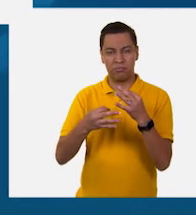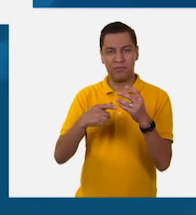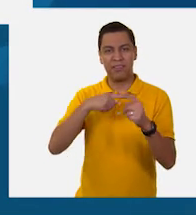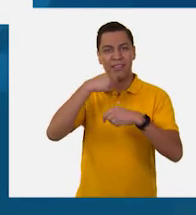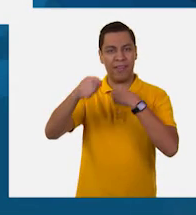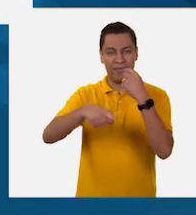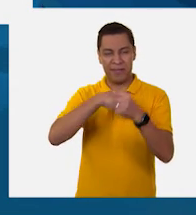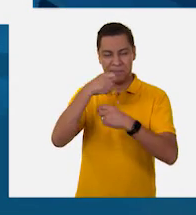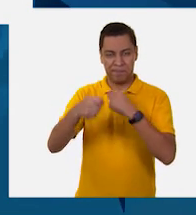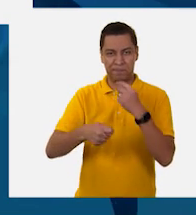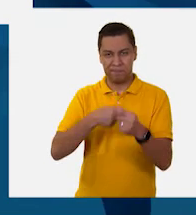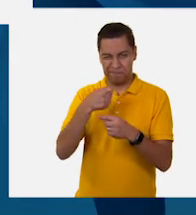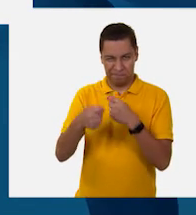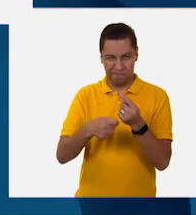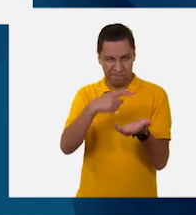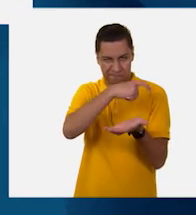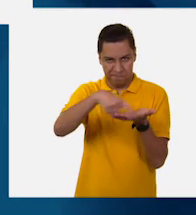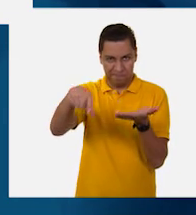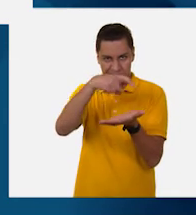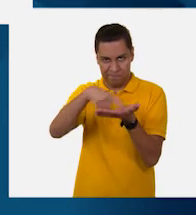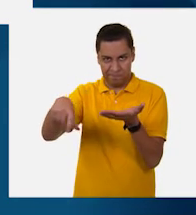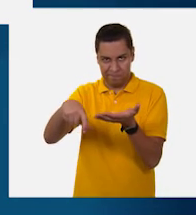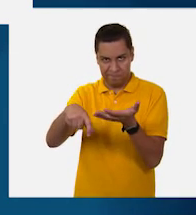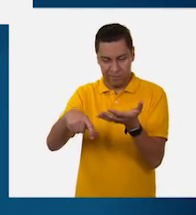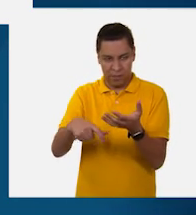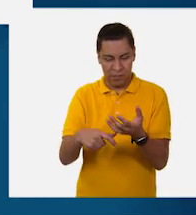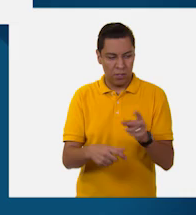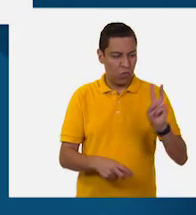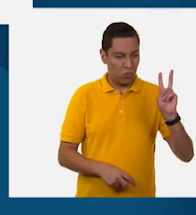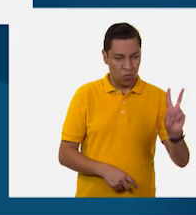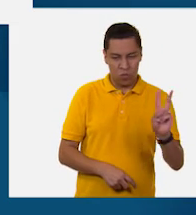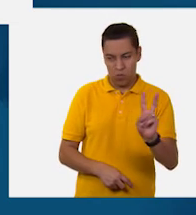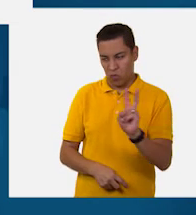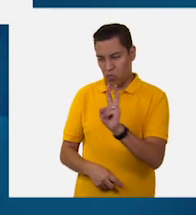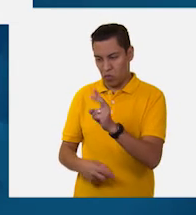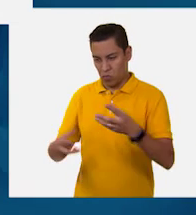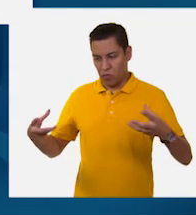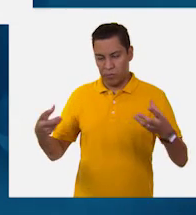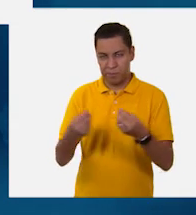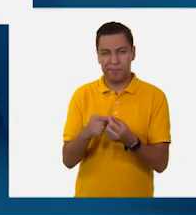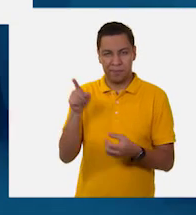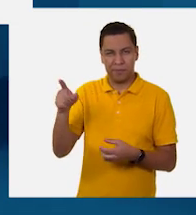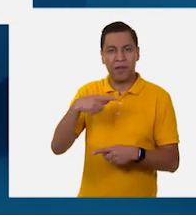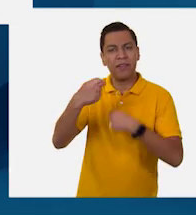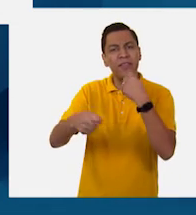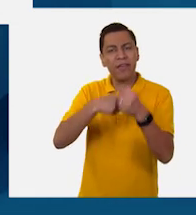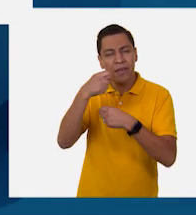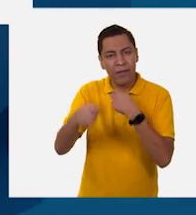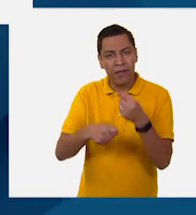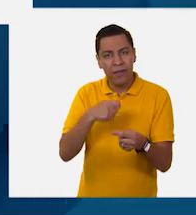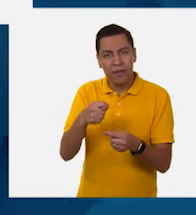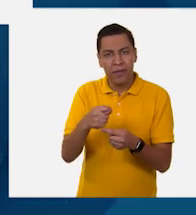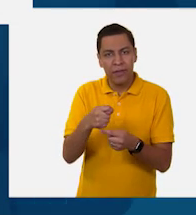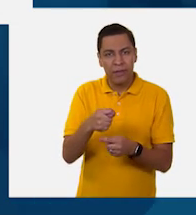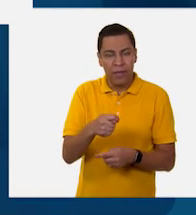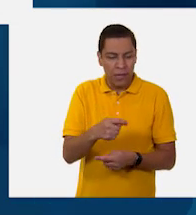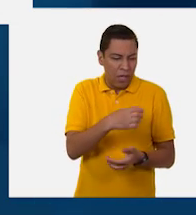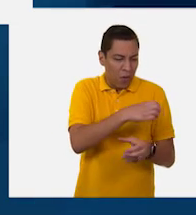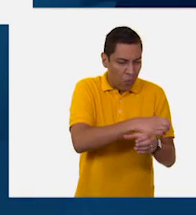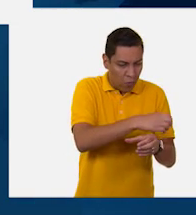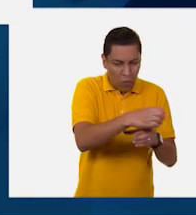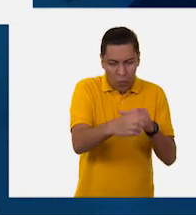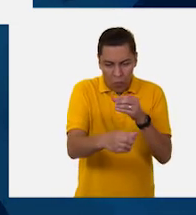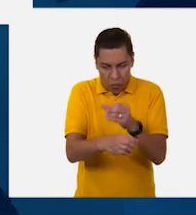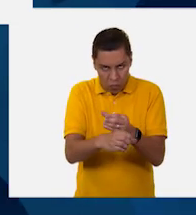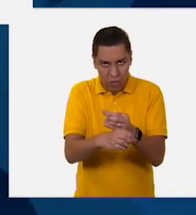parejas, resuelvan los problemas y justifiquen su respuesta. En la tienda de Doña Patty hacen un descuento de 3 pesos por cada 20 pesos